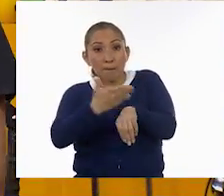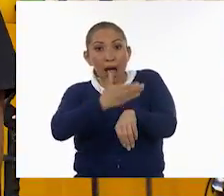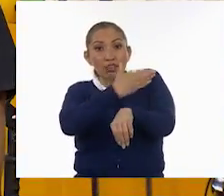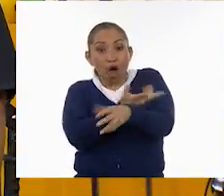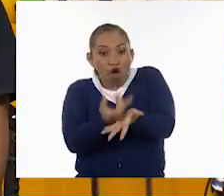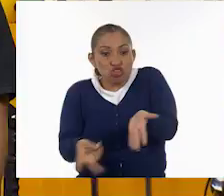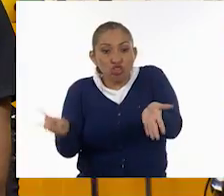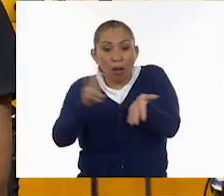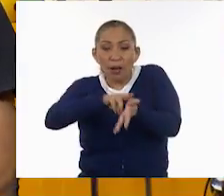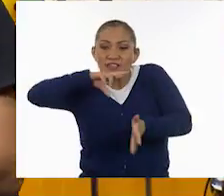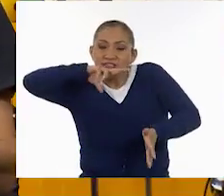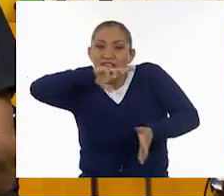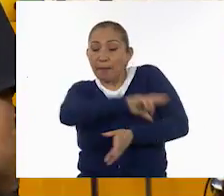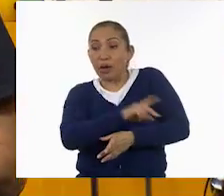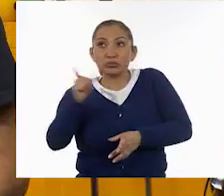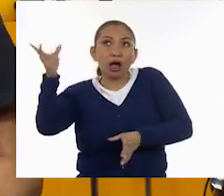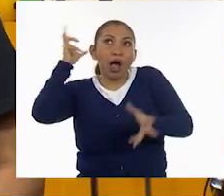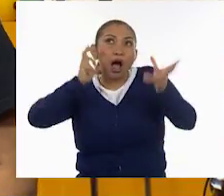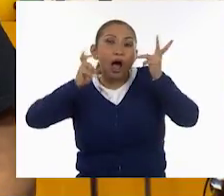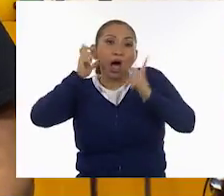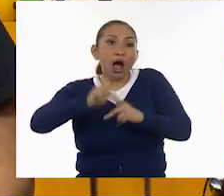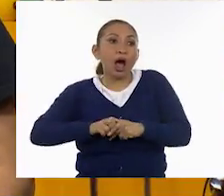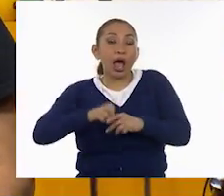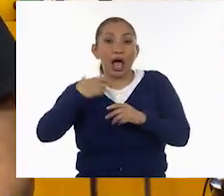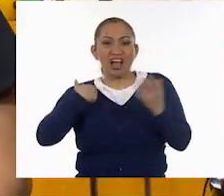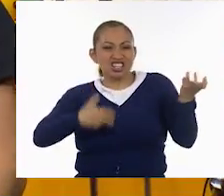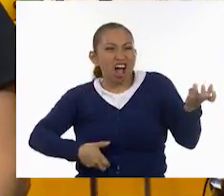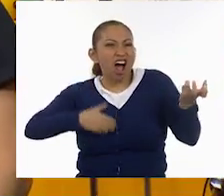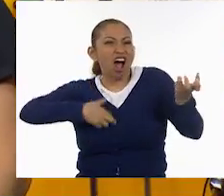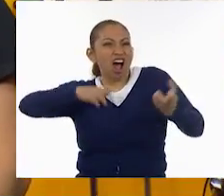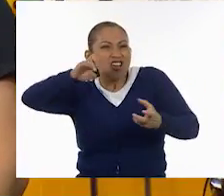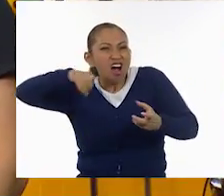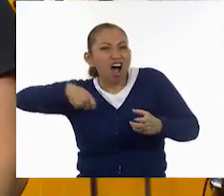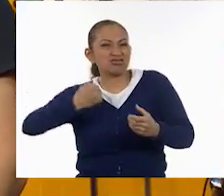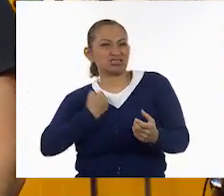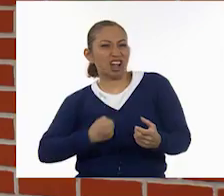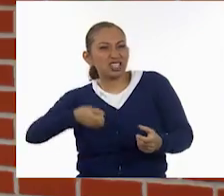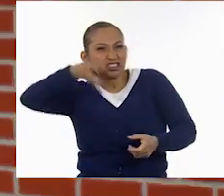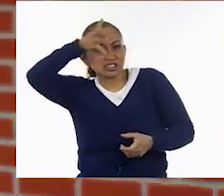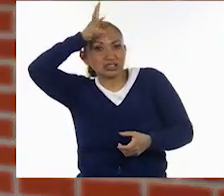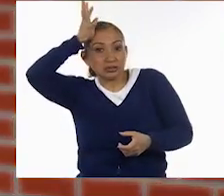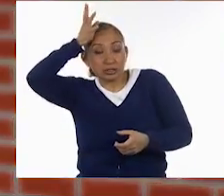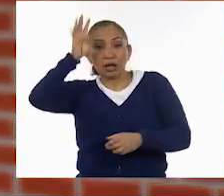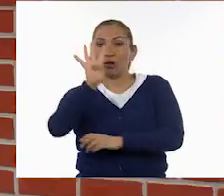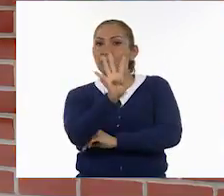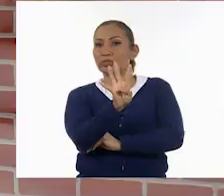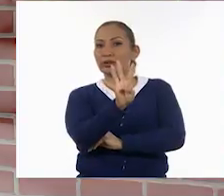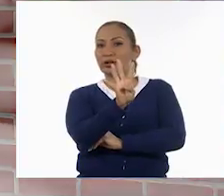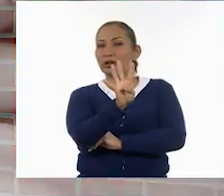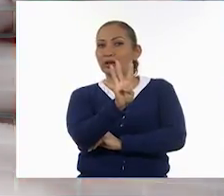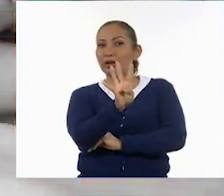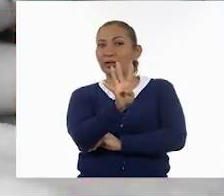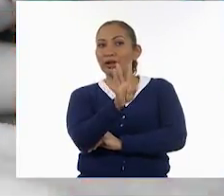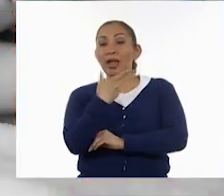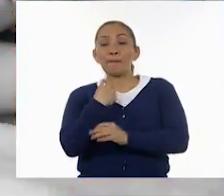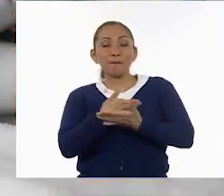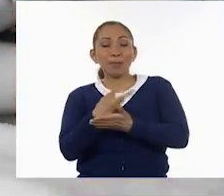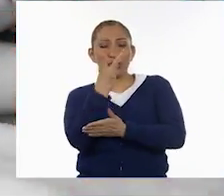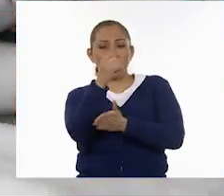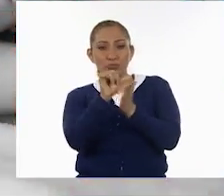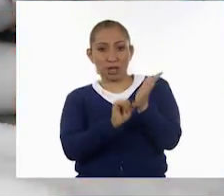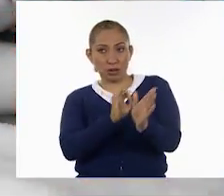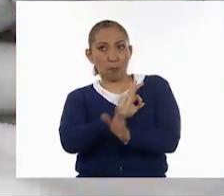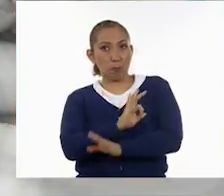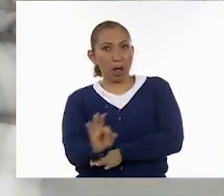al doble de velocidad si están escuchando heavy metal. Sorprendente, ¿no? 4. Los bebés de 2 meses ya